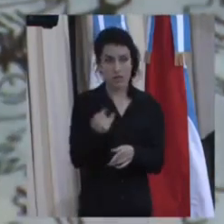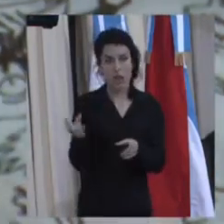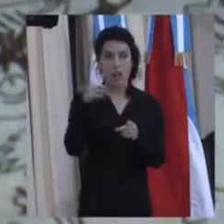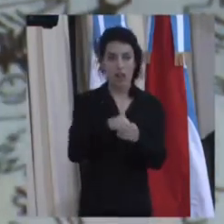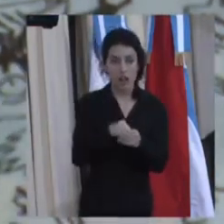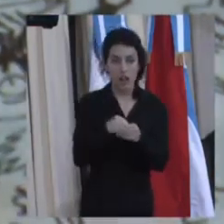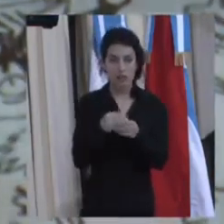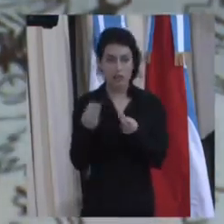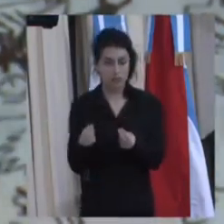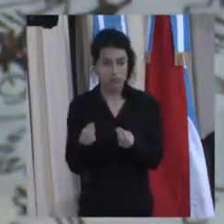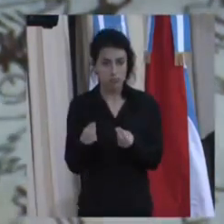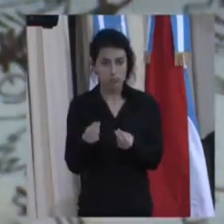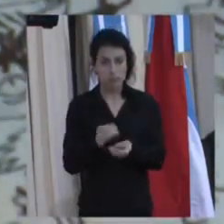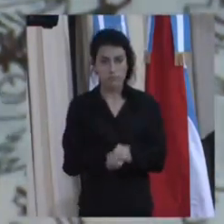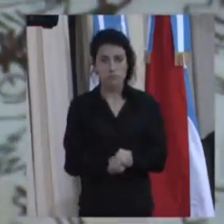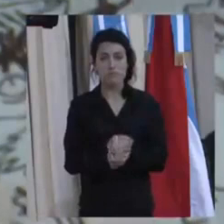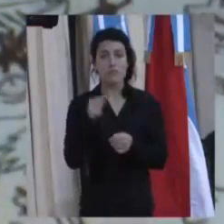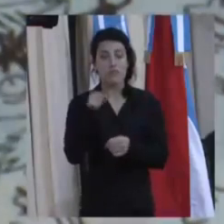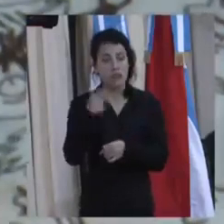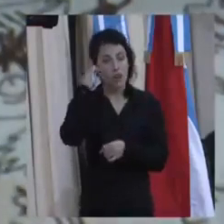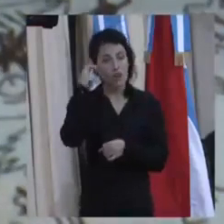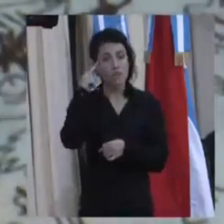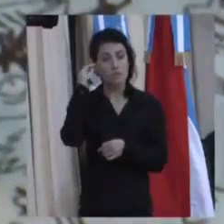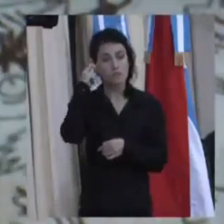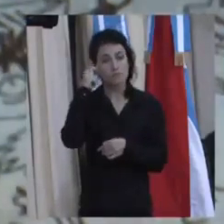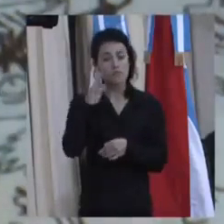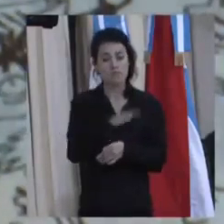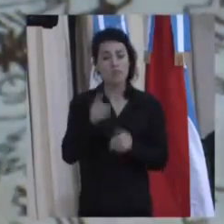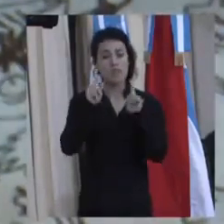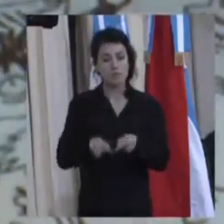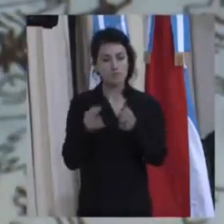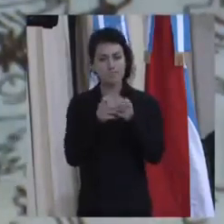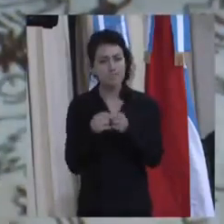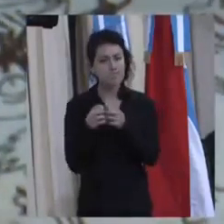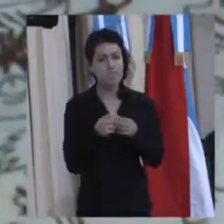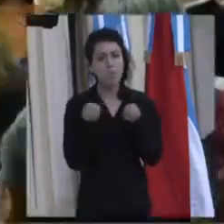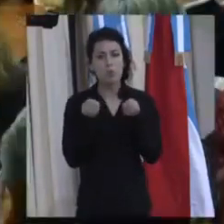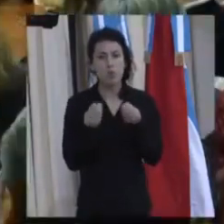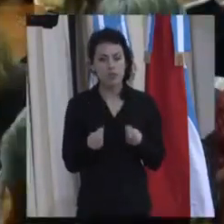esta conferencia decimos que fue un espacio también de disputa porque,